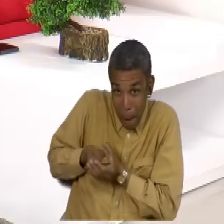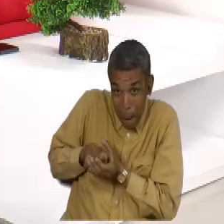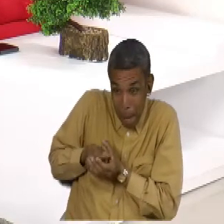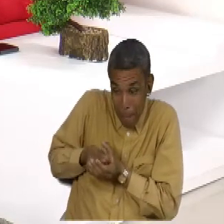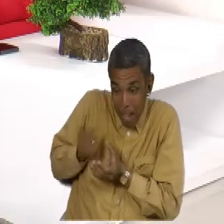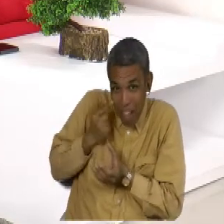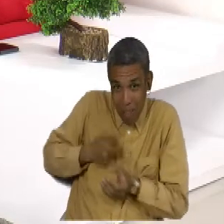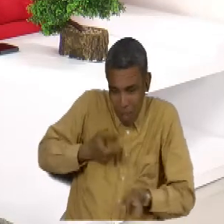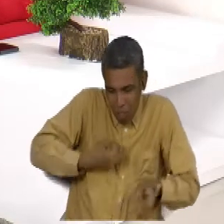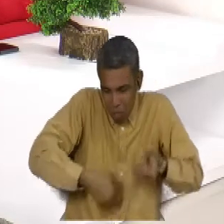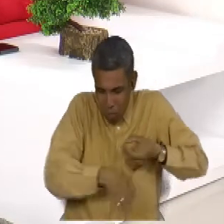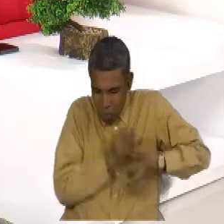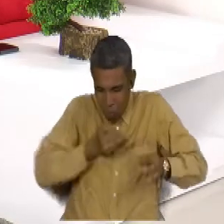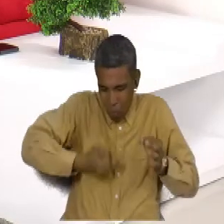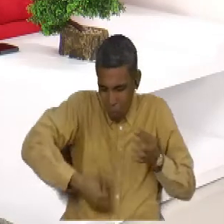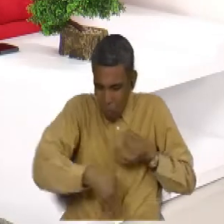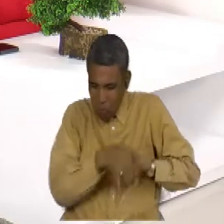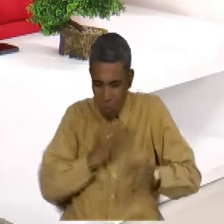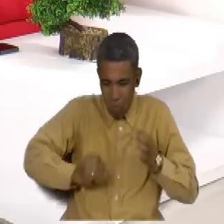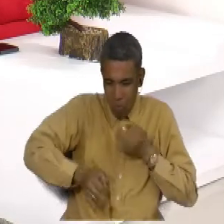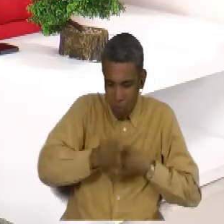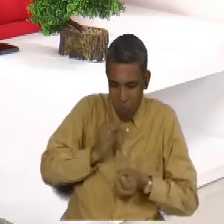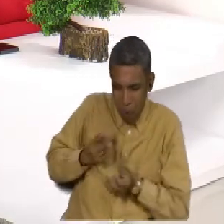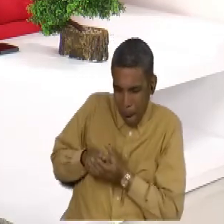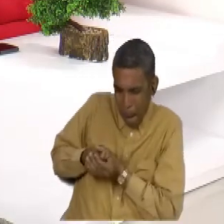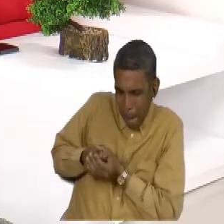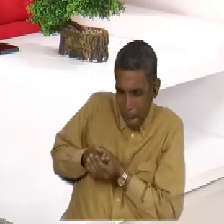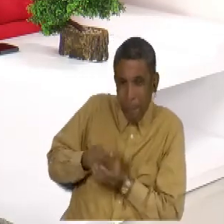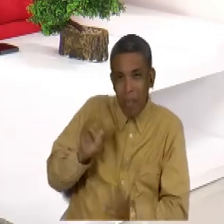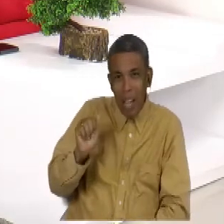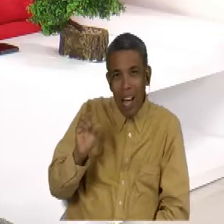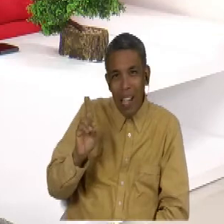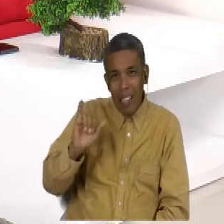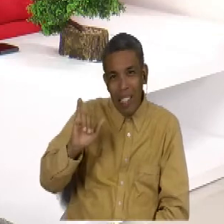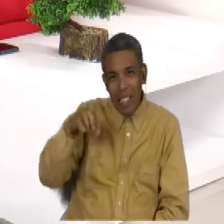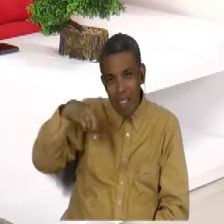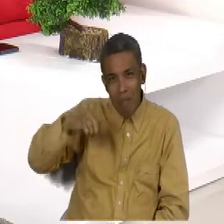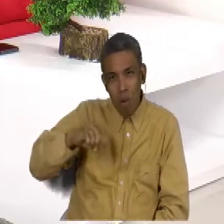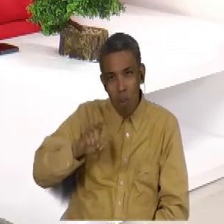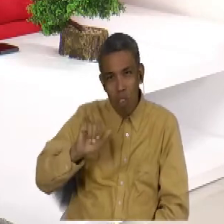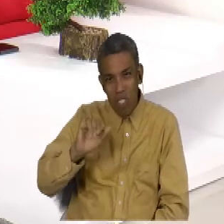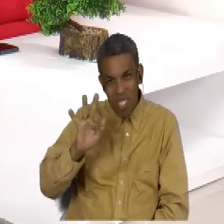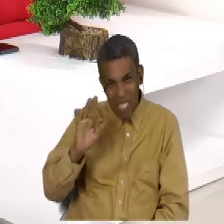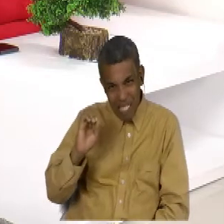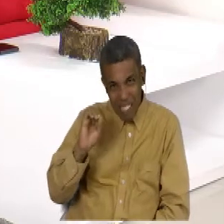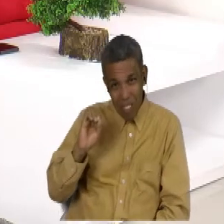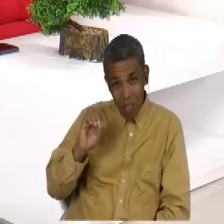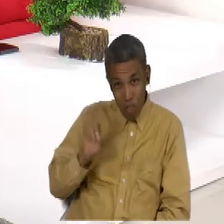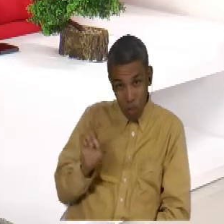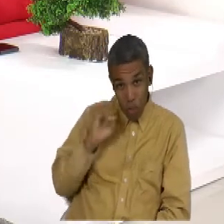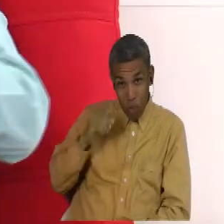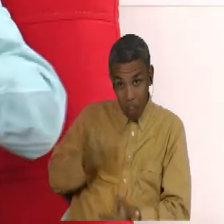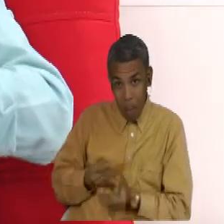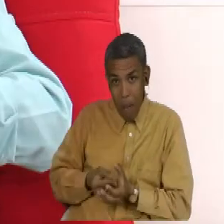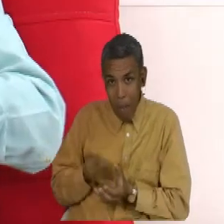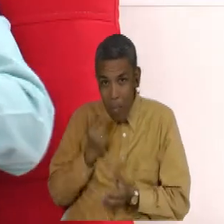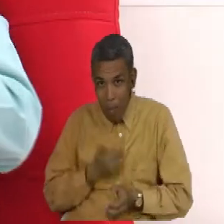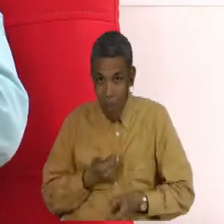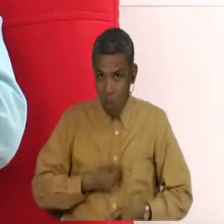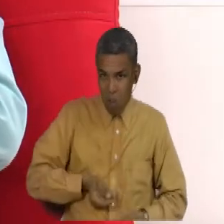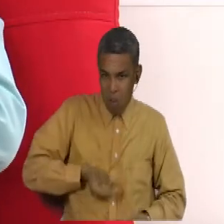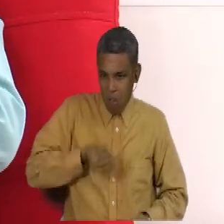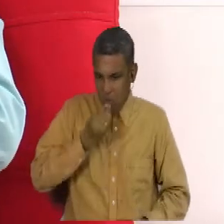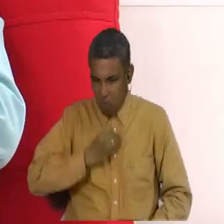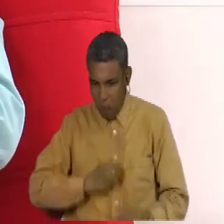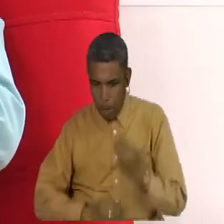gastando la va guardando como adipocitos, que son las llanticas que nos empiezan a aparecer. La barriguita que nos